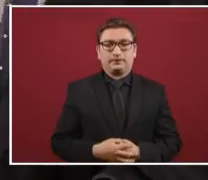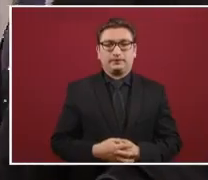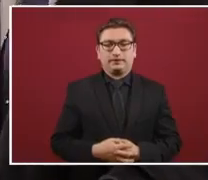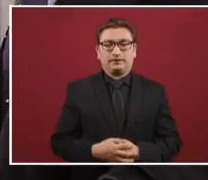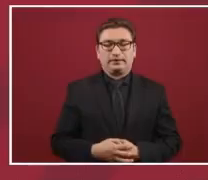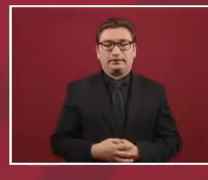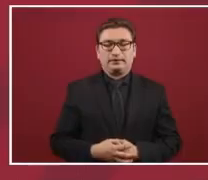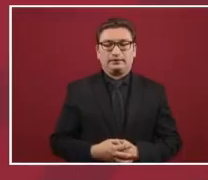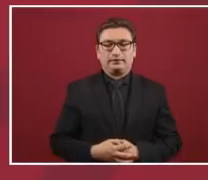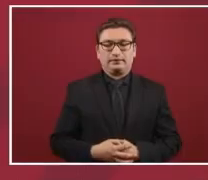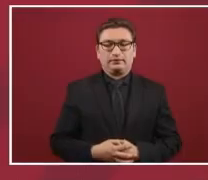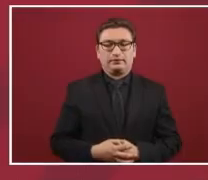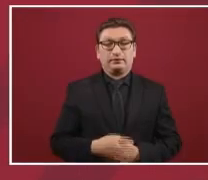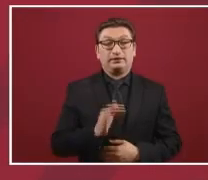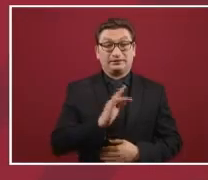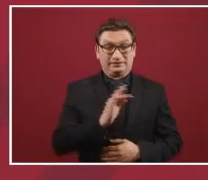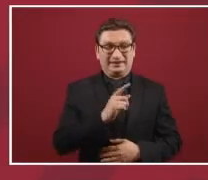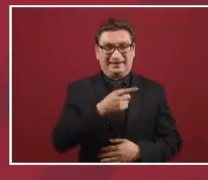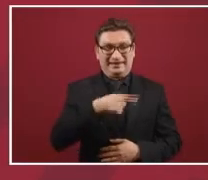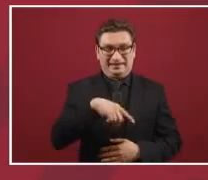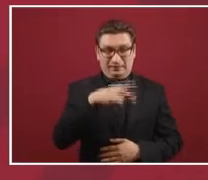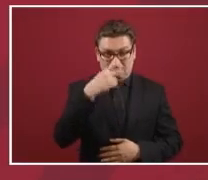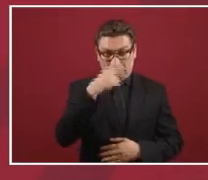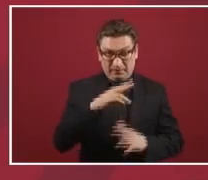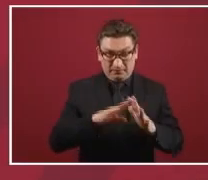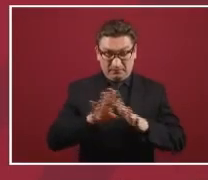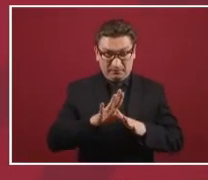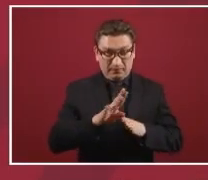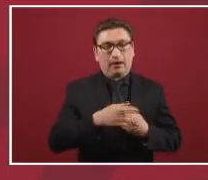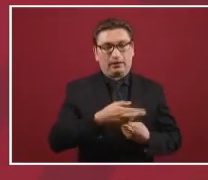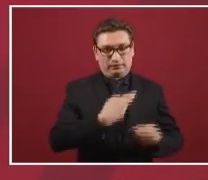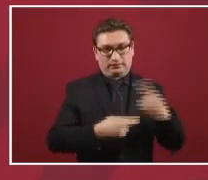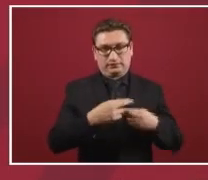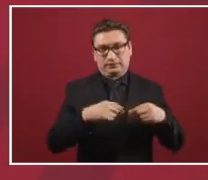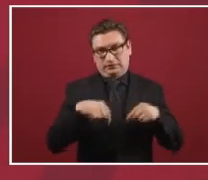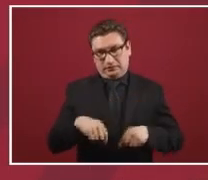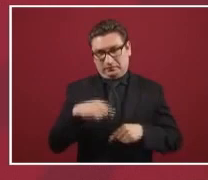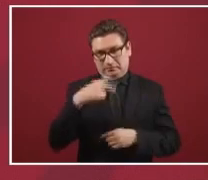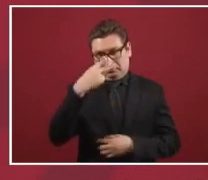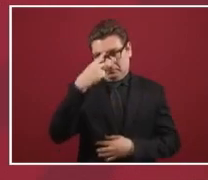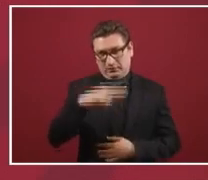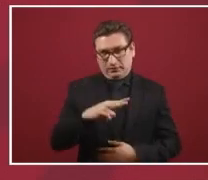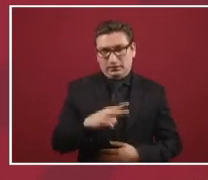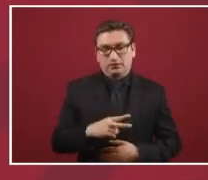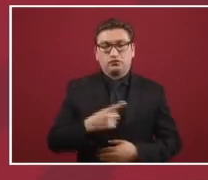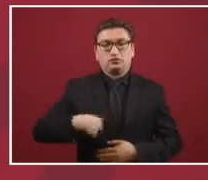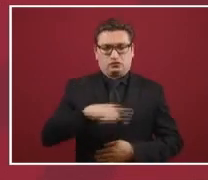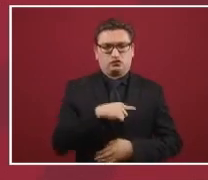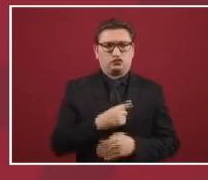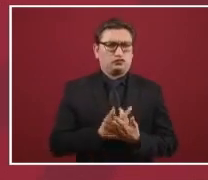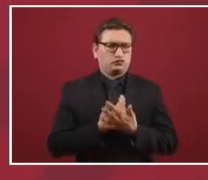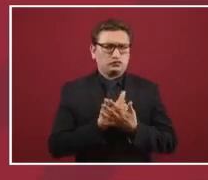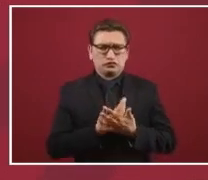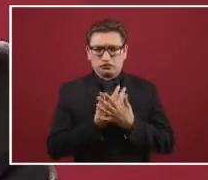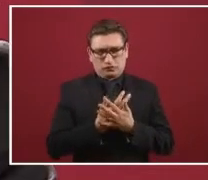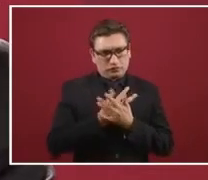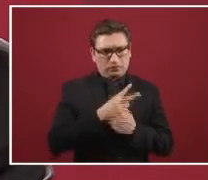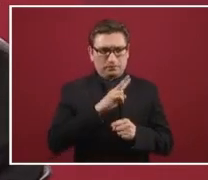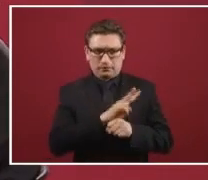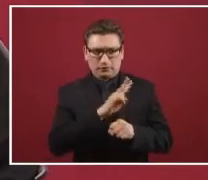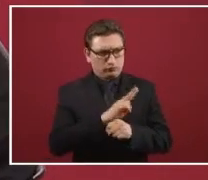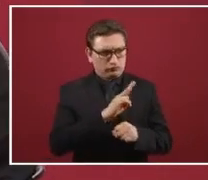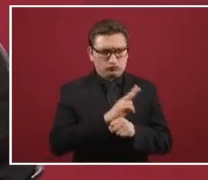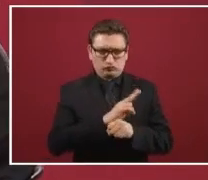migrantes que regresen a nuestro país, y estamos pendientes, protegiéndolos,